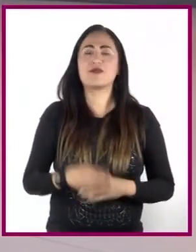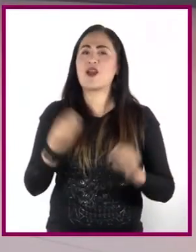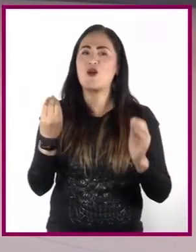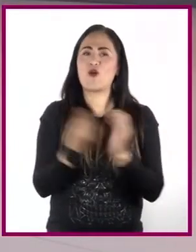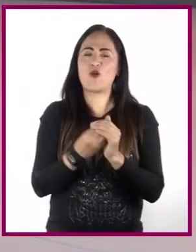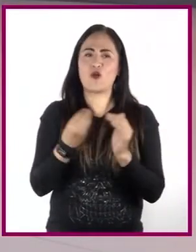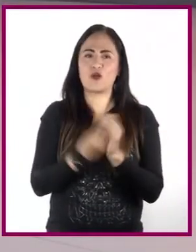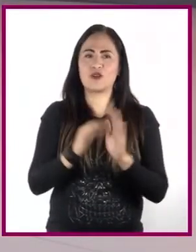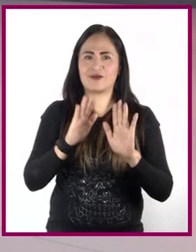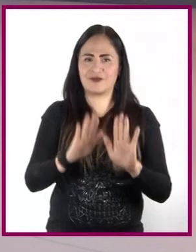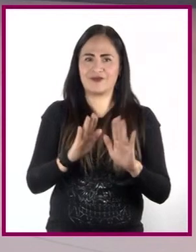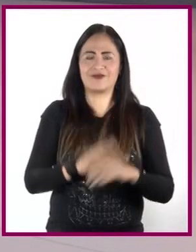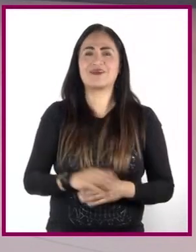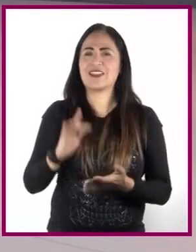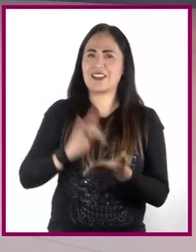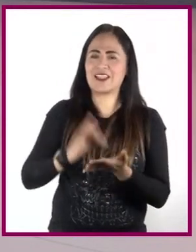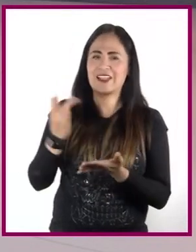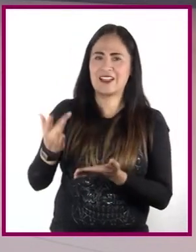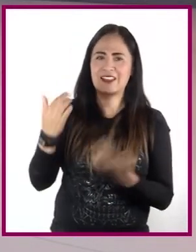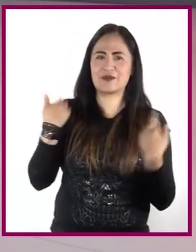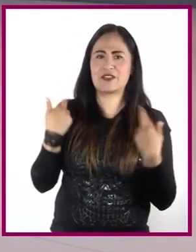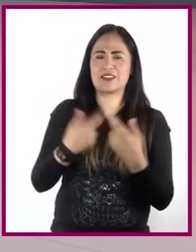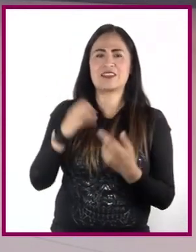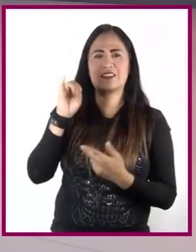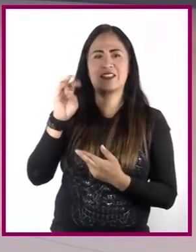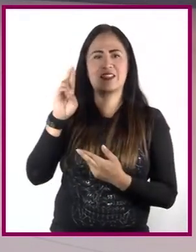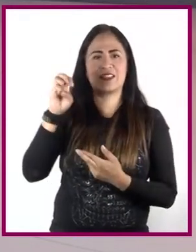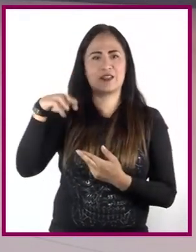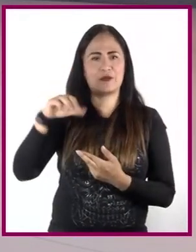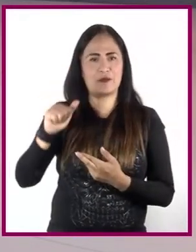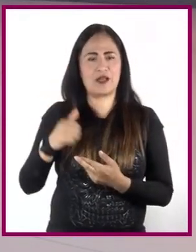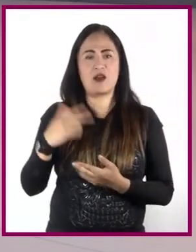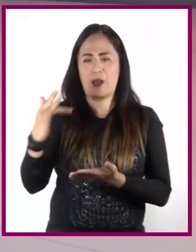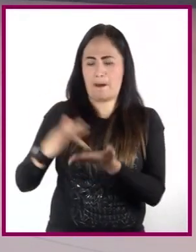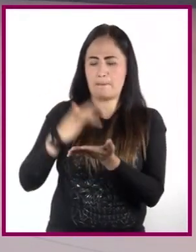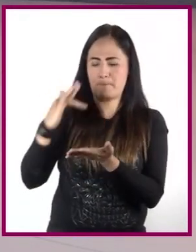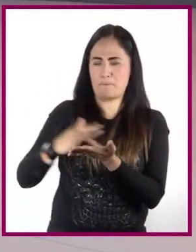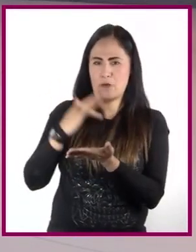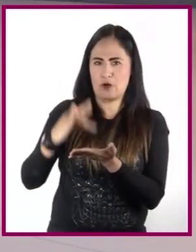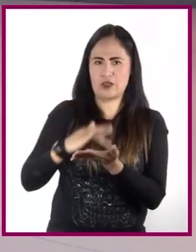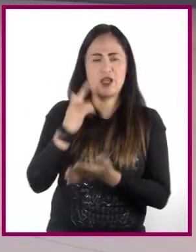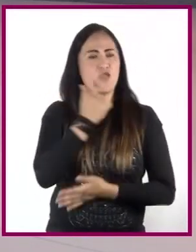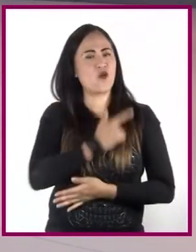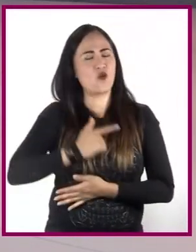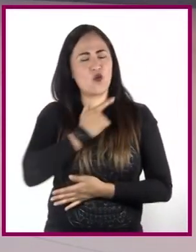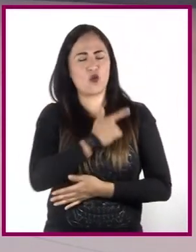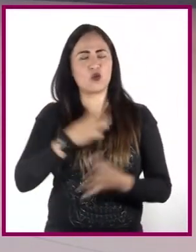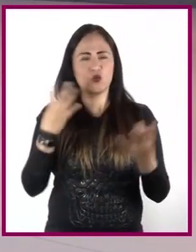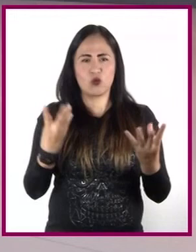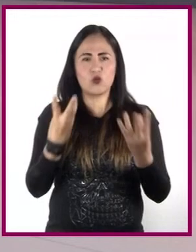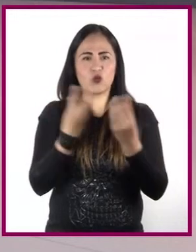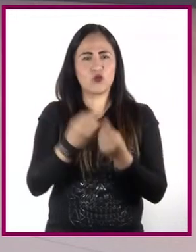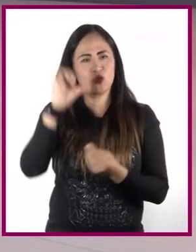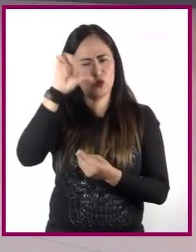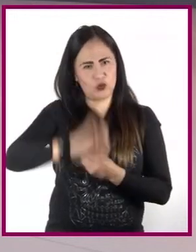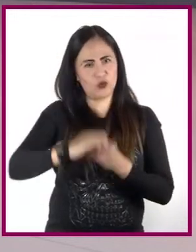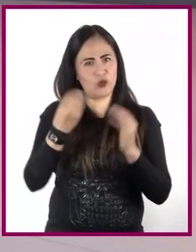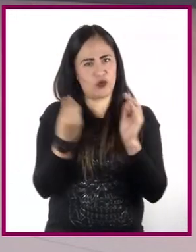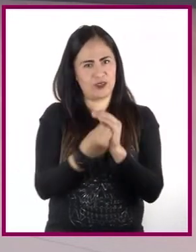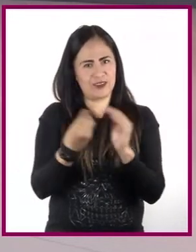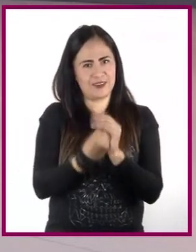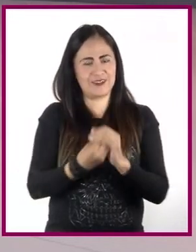sesión. Gracias, maestra Irma Morales, por apoyarnos y fue un gusto compartir contigo esta